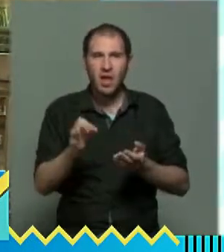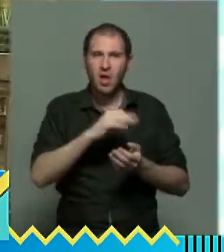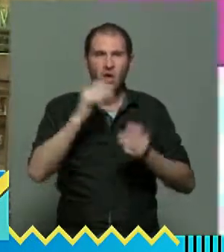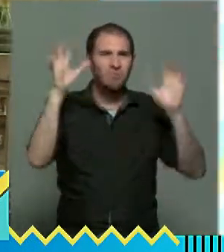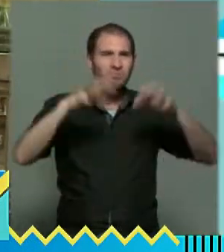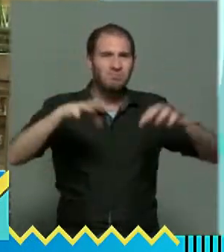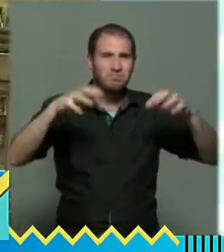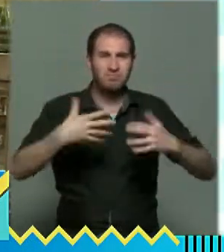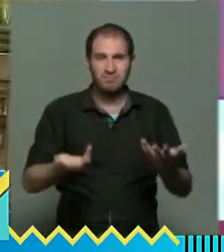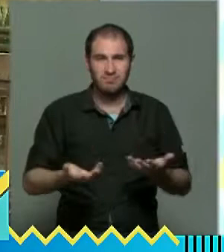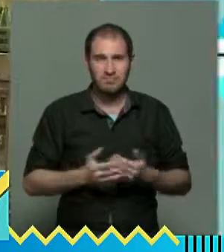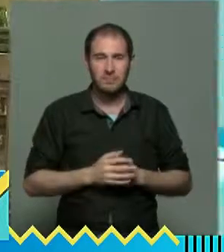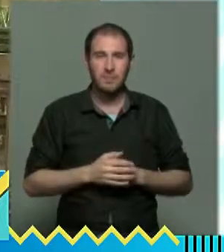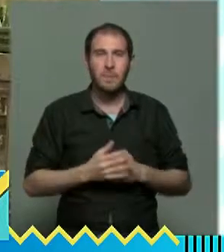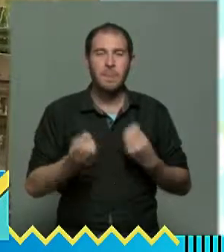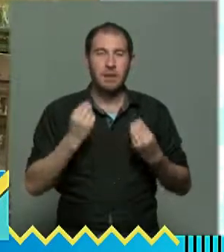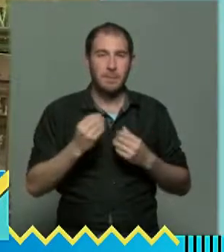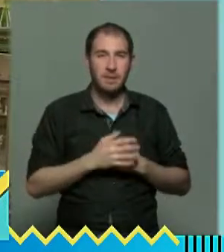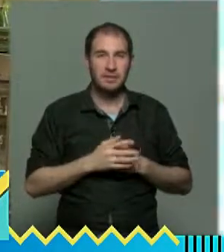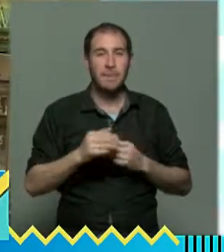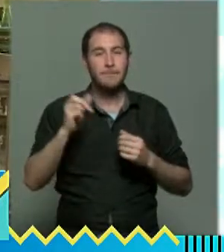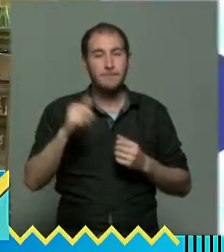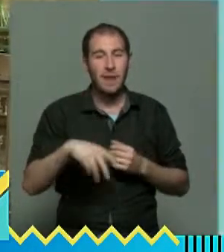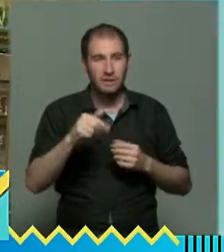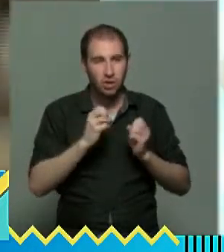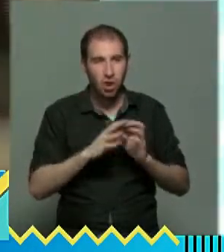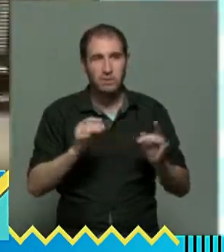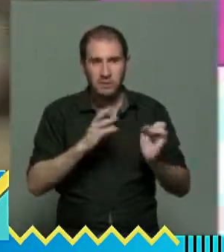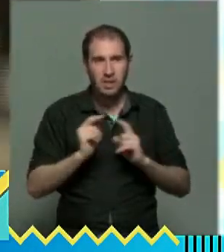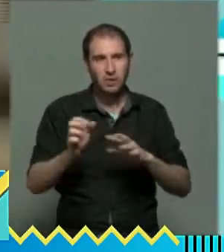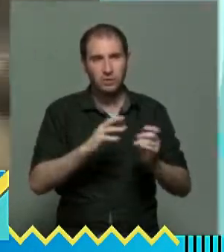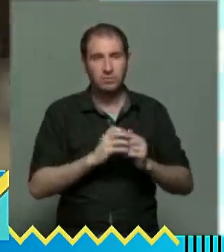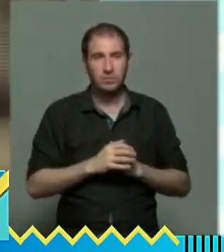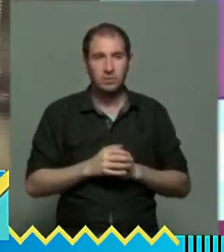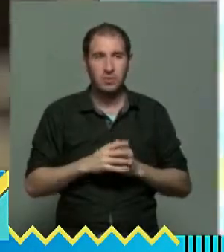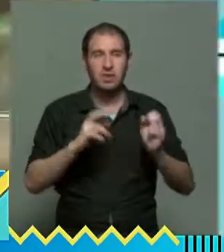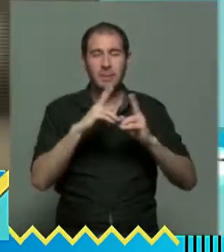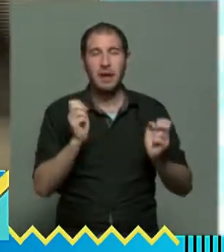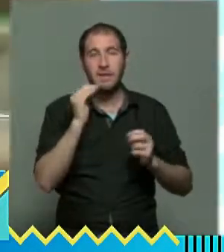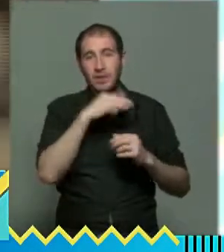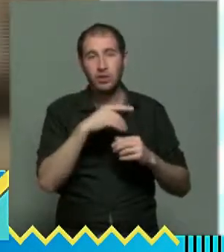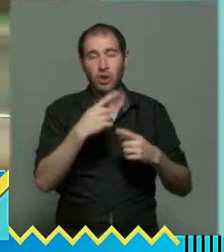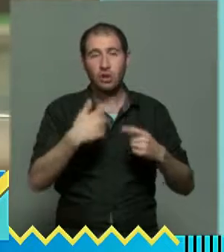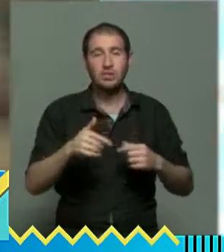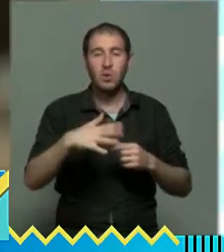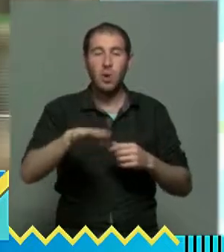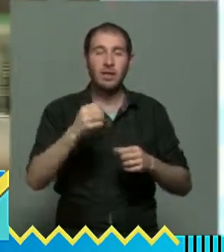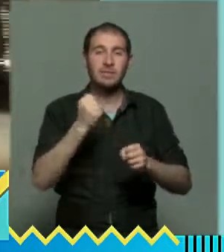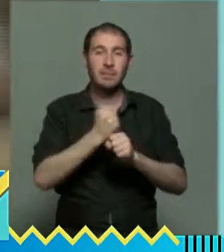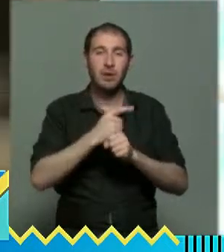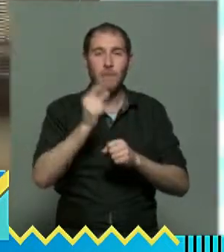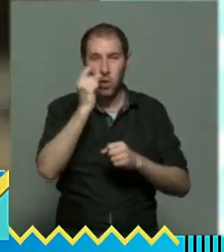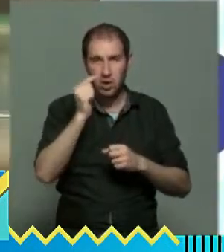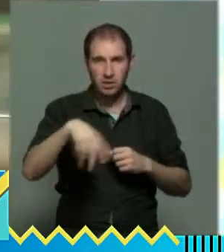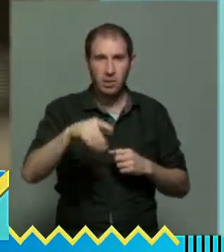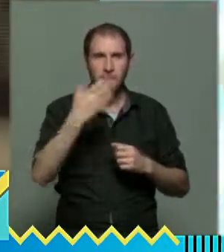lluvias. Entonces, ¿qué sucede? Cuando aparecen estas políticas empieza la gran discusión de la vitivinicultura como actividad geopolítica. Es decir, bueno, ¿por qué queremos